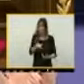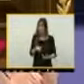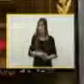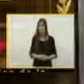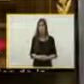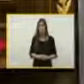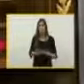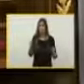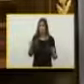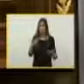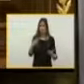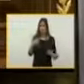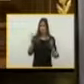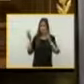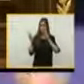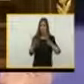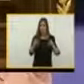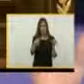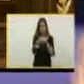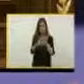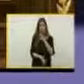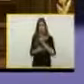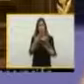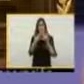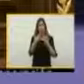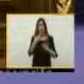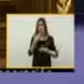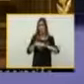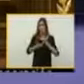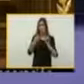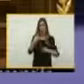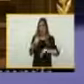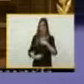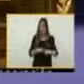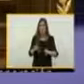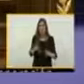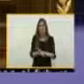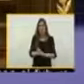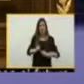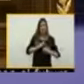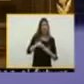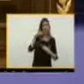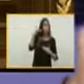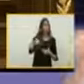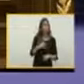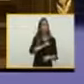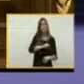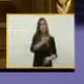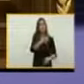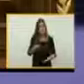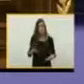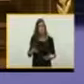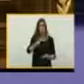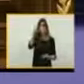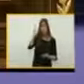a un líder para que tome unha decisión? Non é a base do corpo social. Si me haces una pregunta, eu che contesto. Imagínate que o secretario xeral de UGT e o secretario xeral de Comisión Sobreira se